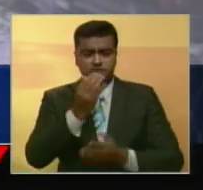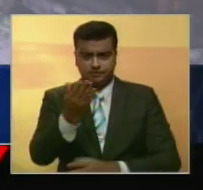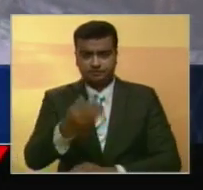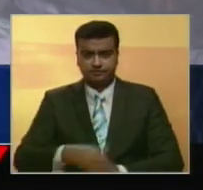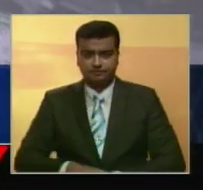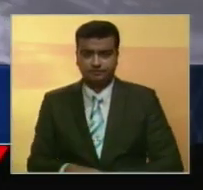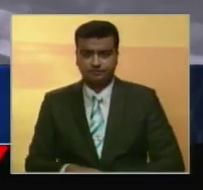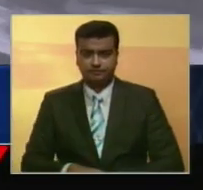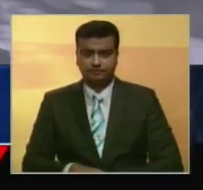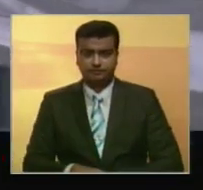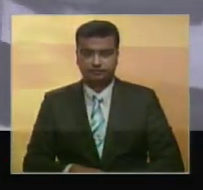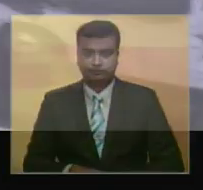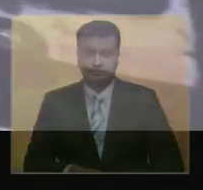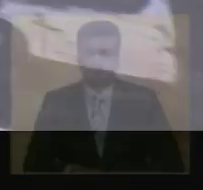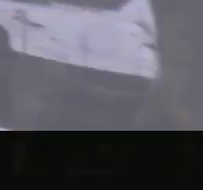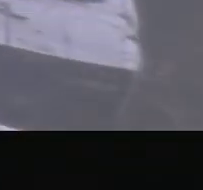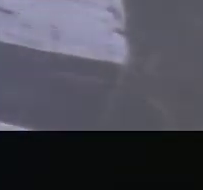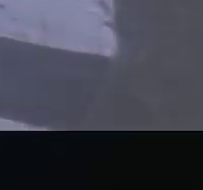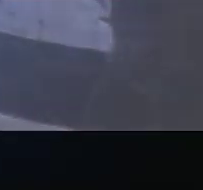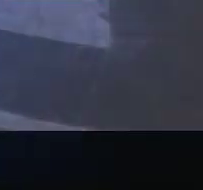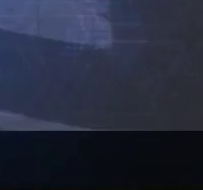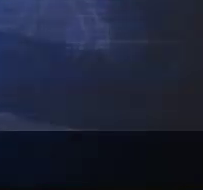detalles.